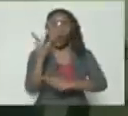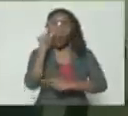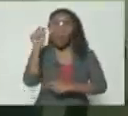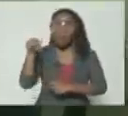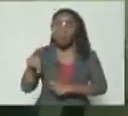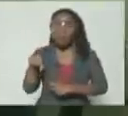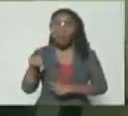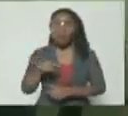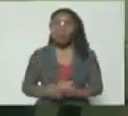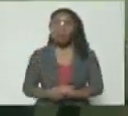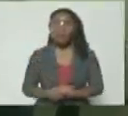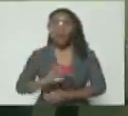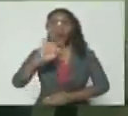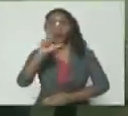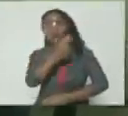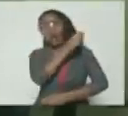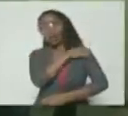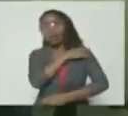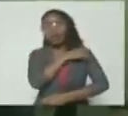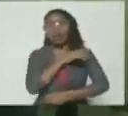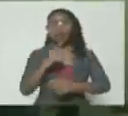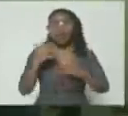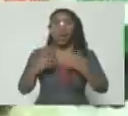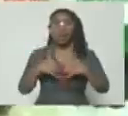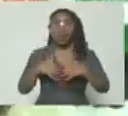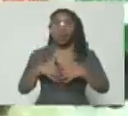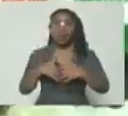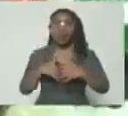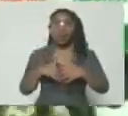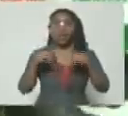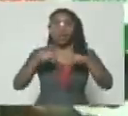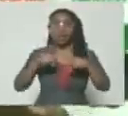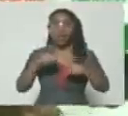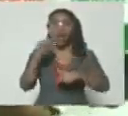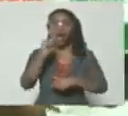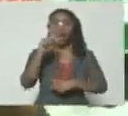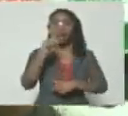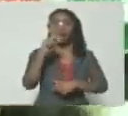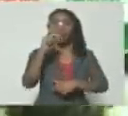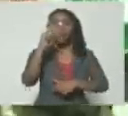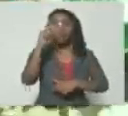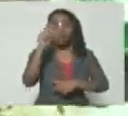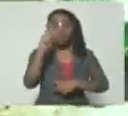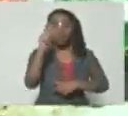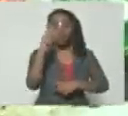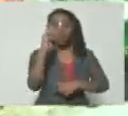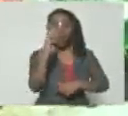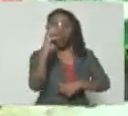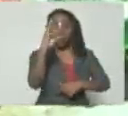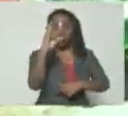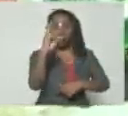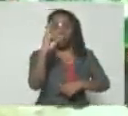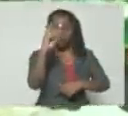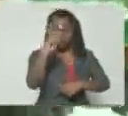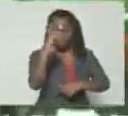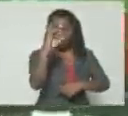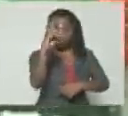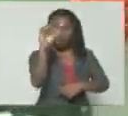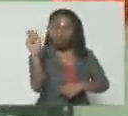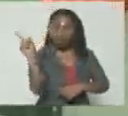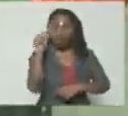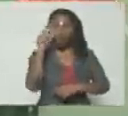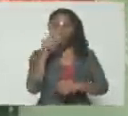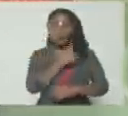Uribarri, gerente general de la planta Antártida, y el compañero Villamizar, presidente de Asoproco. En la tarde de hoy,